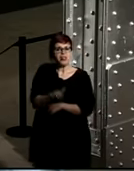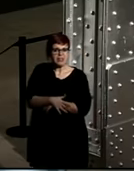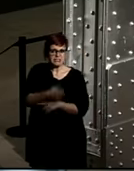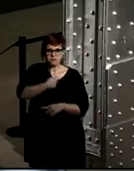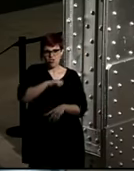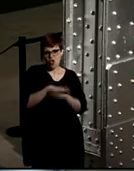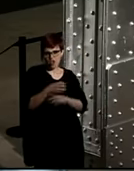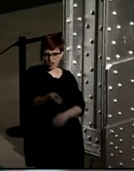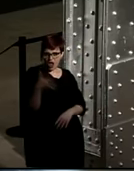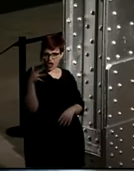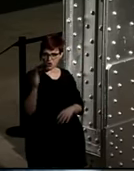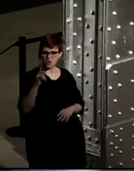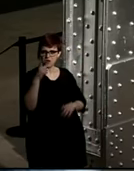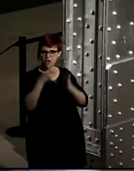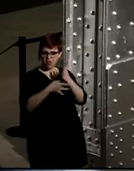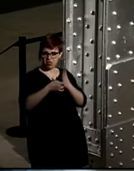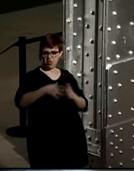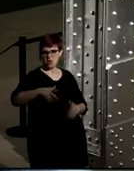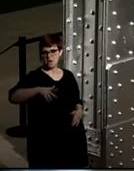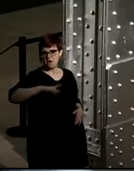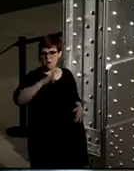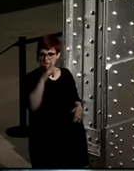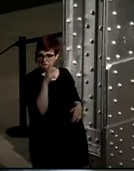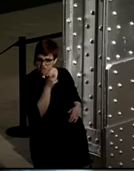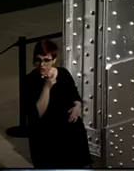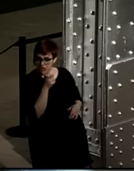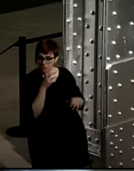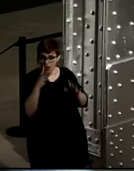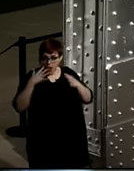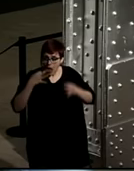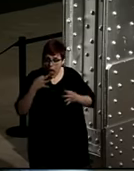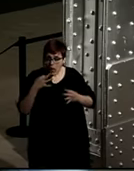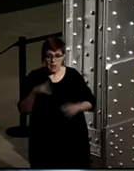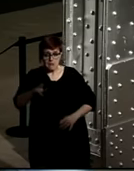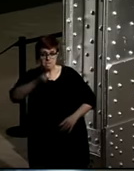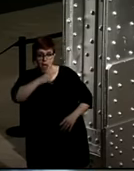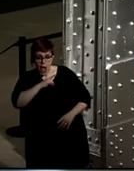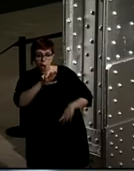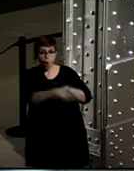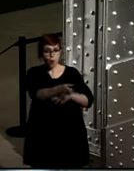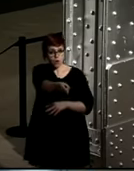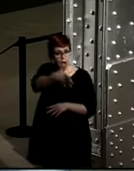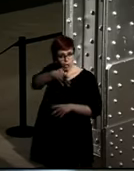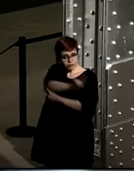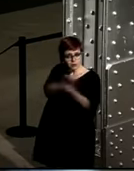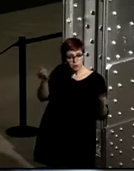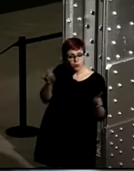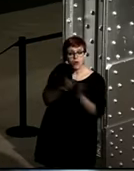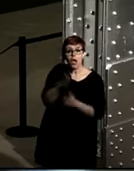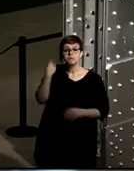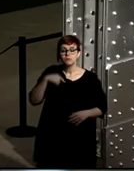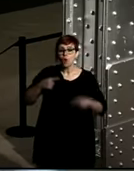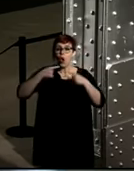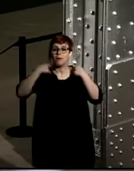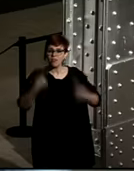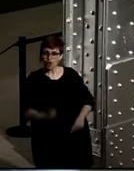todo el mundo se creía que era malo y era caro, y al final no es ni malo ni es tan caro, ¿no? Y de hecho, mira las cifras, si no, Perdiendo el Norte, 8